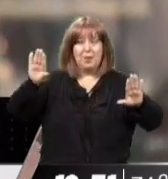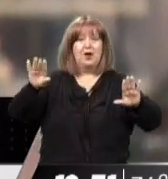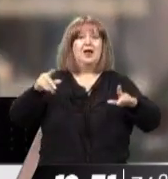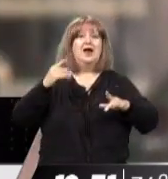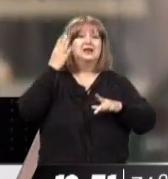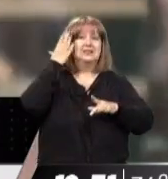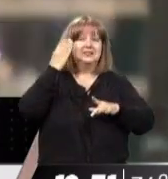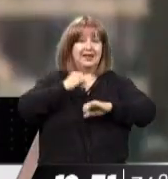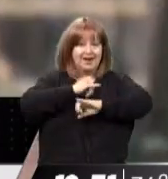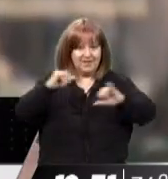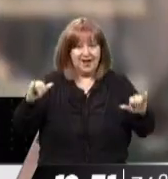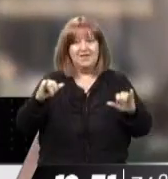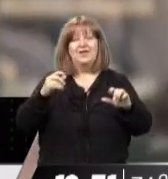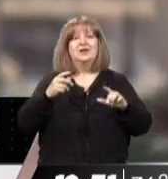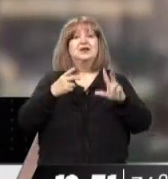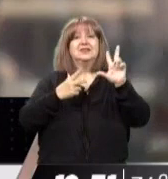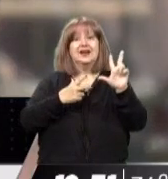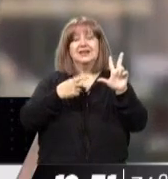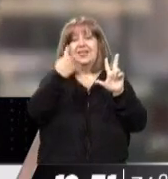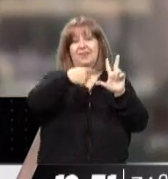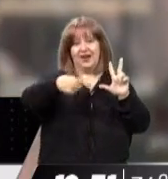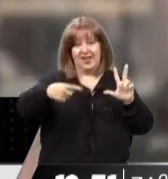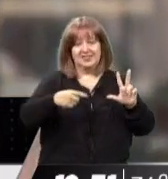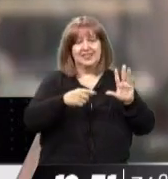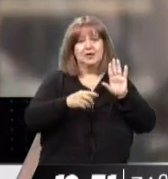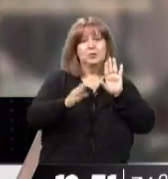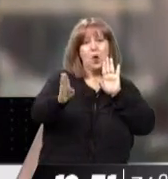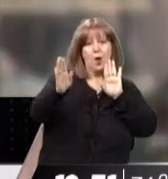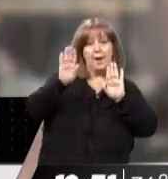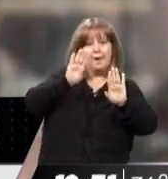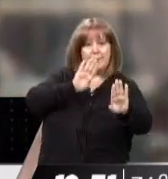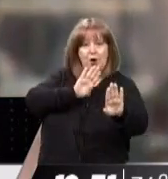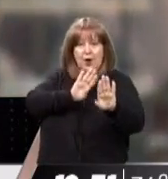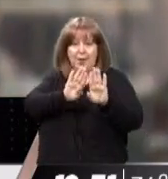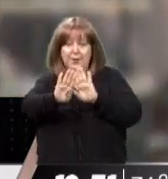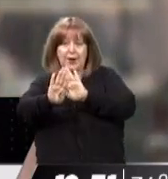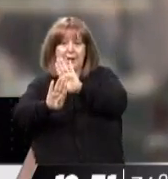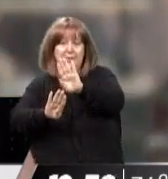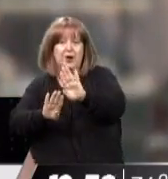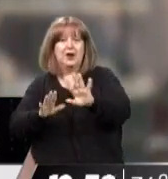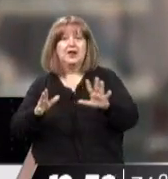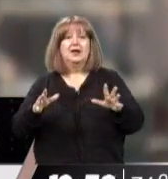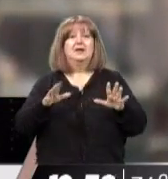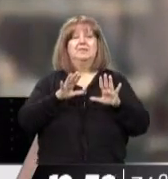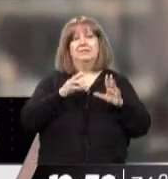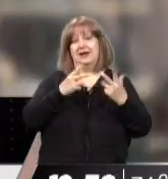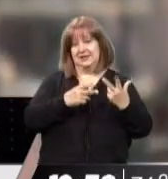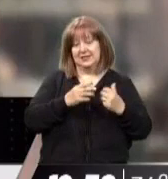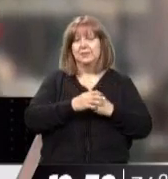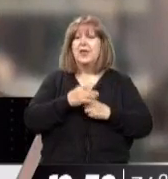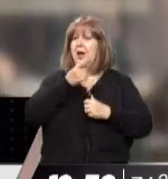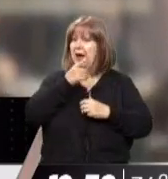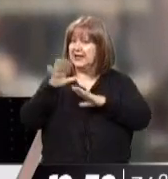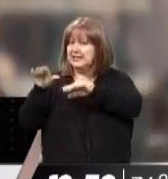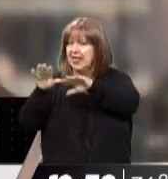redes sociales. Entonces esas tres gráficas van a ir alternándose y para formar todo lo que es el sistema. ¿Son